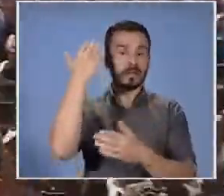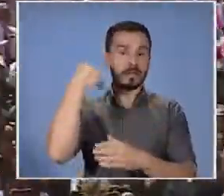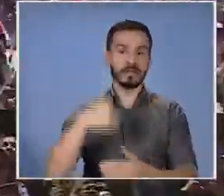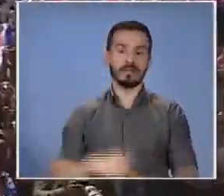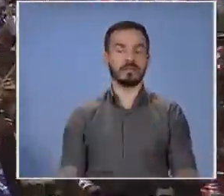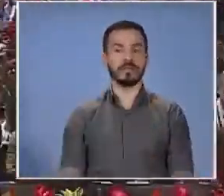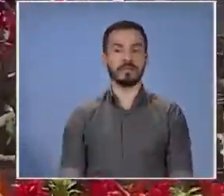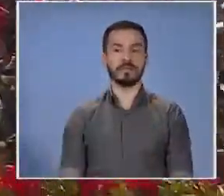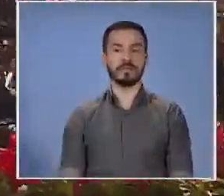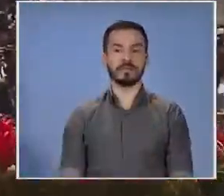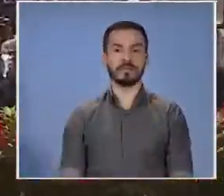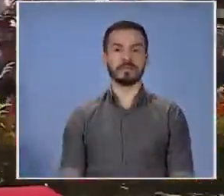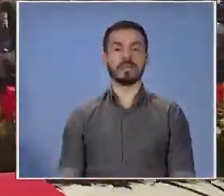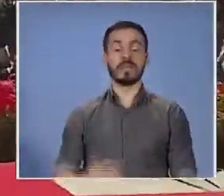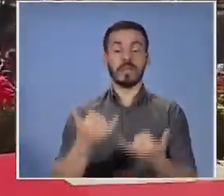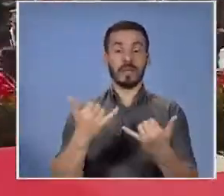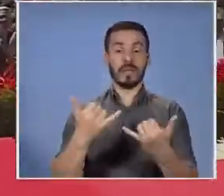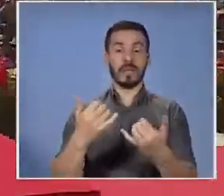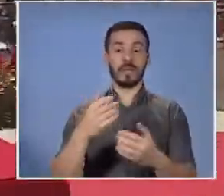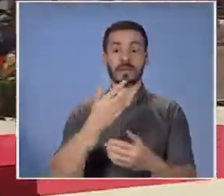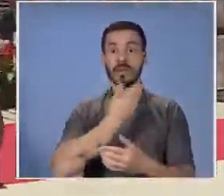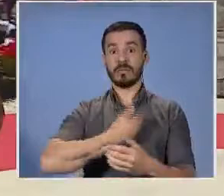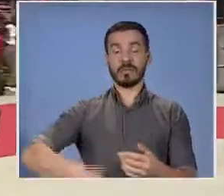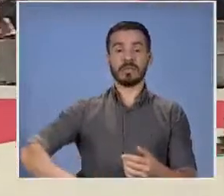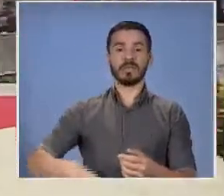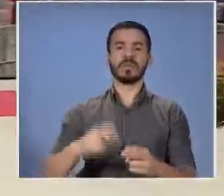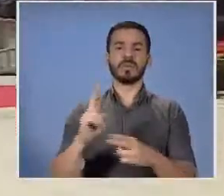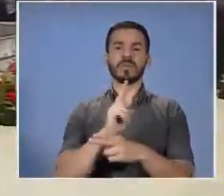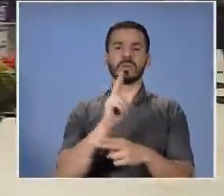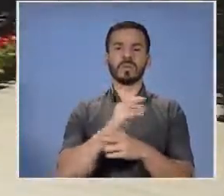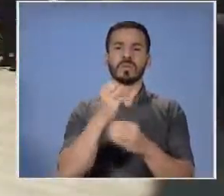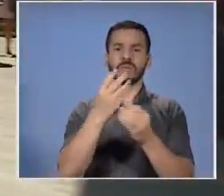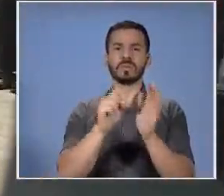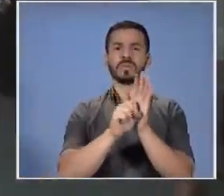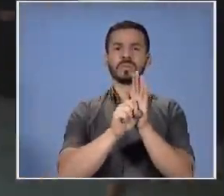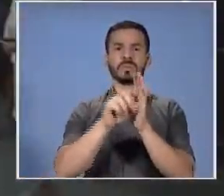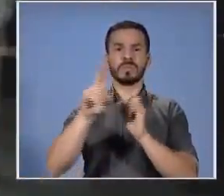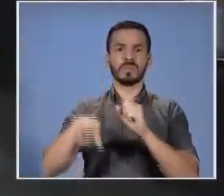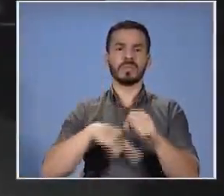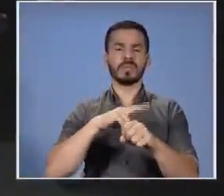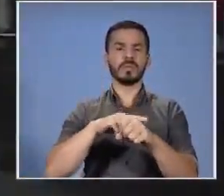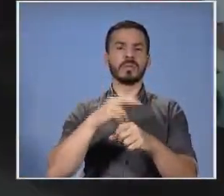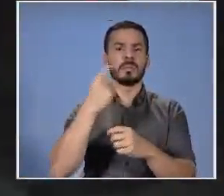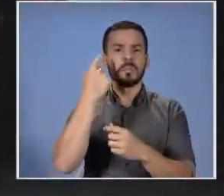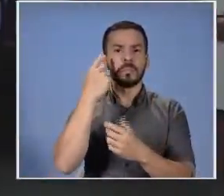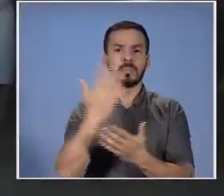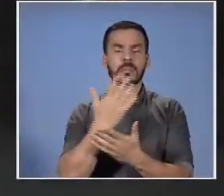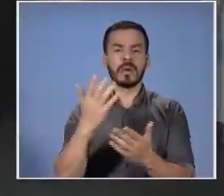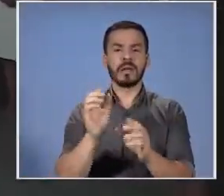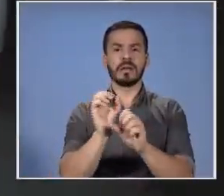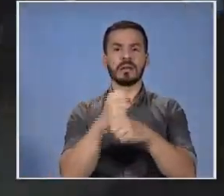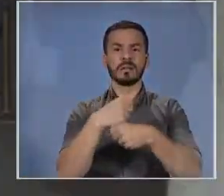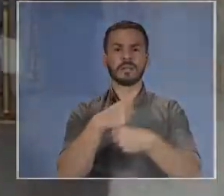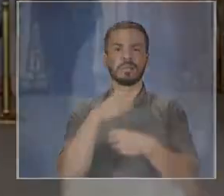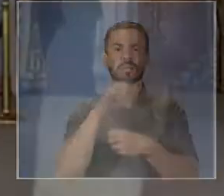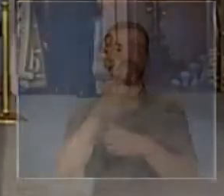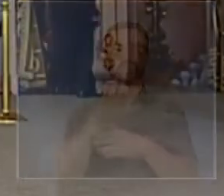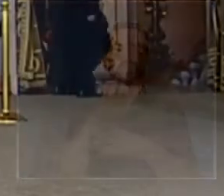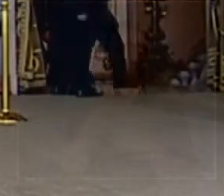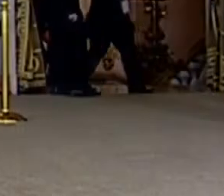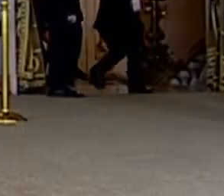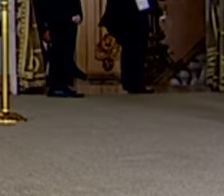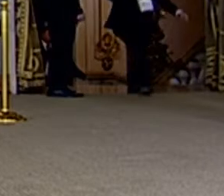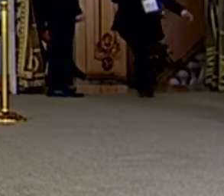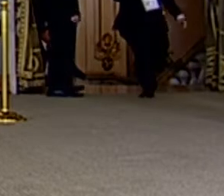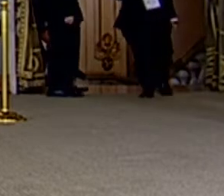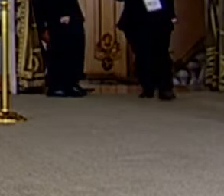vivir, ¿verdad? El actual presidente en su campaña utiliza muchísimos símbolos nacionales para la creación, ¿verdad?, de su campaña, y